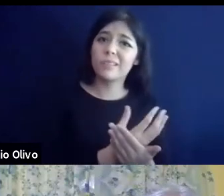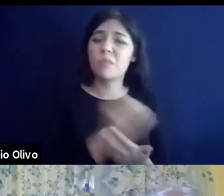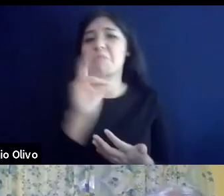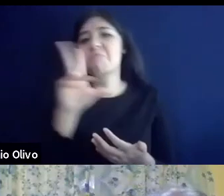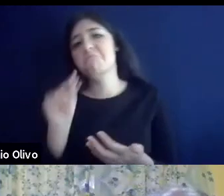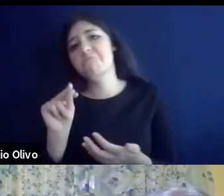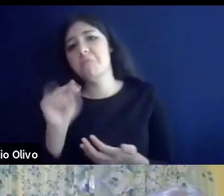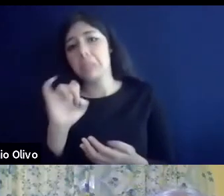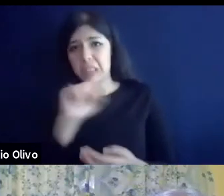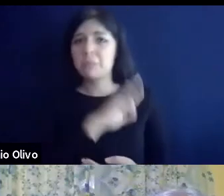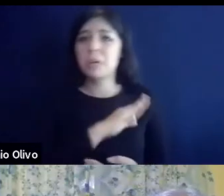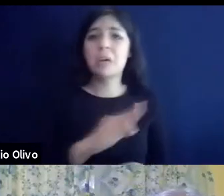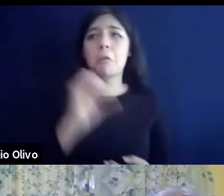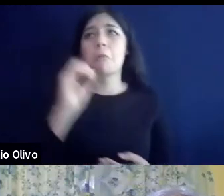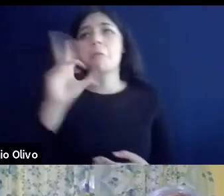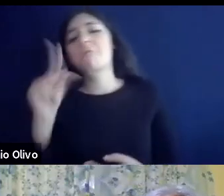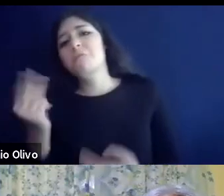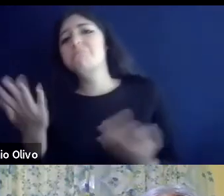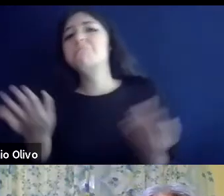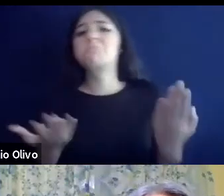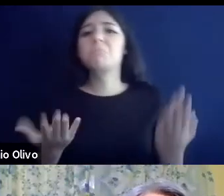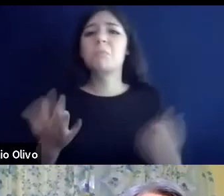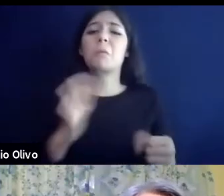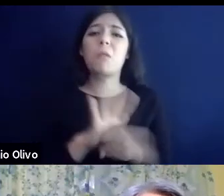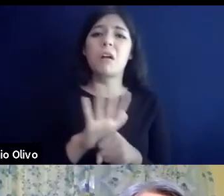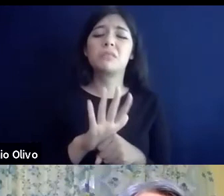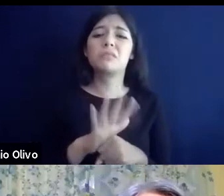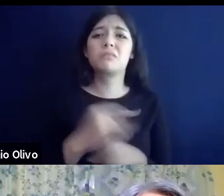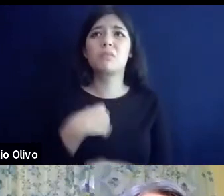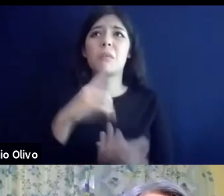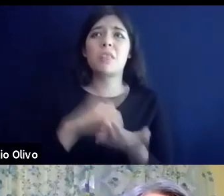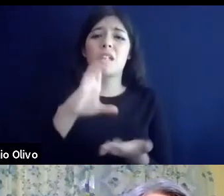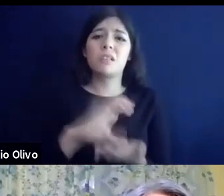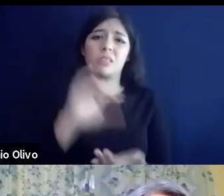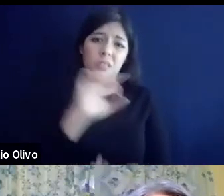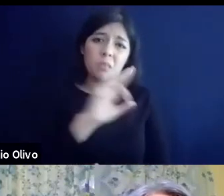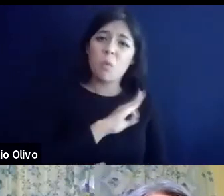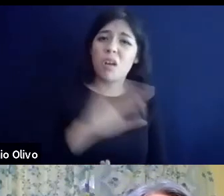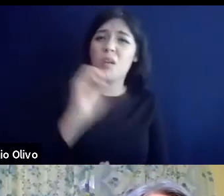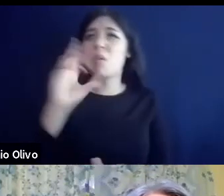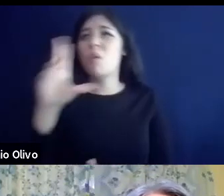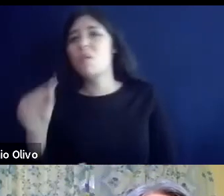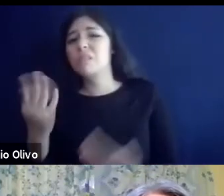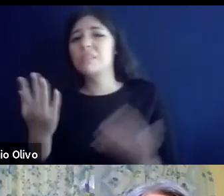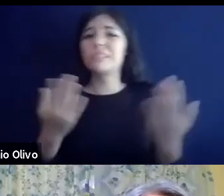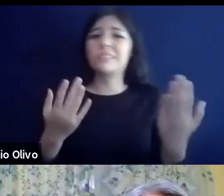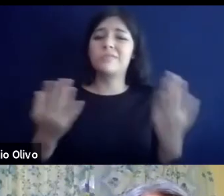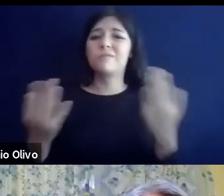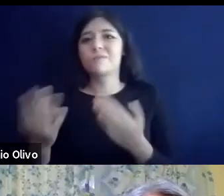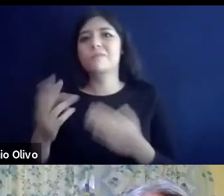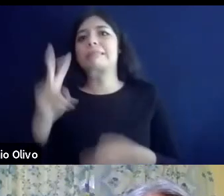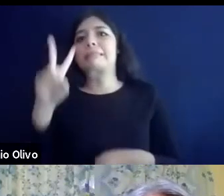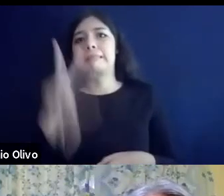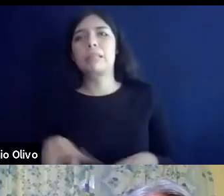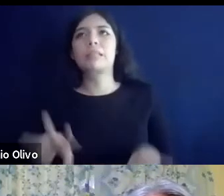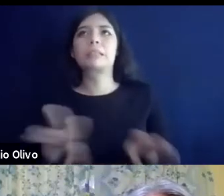de que si no se puede, que sí se puede, es un tema muy, muy delicado. Yo lo estoy comprendiendo cada vez más porque estoy haciendo